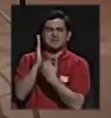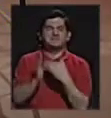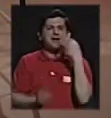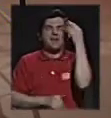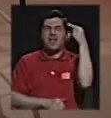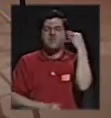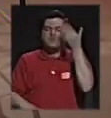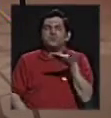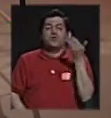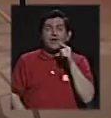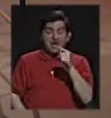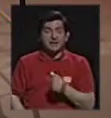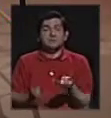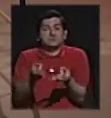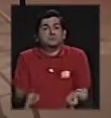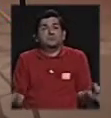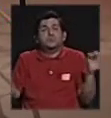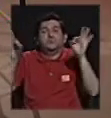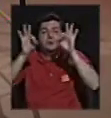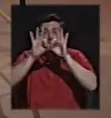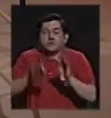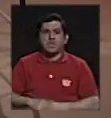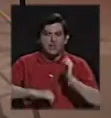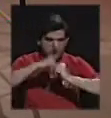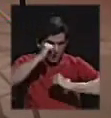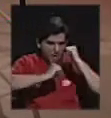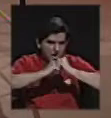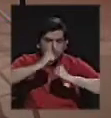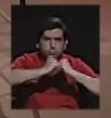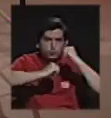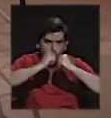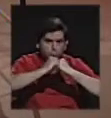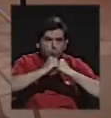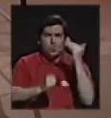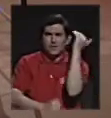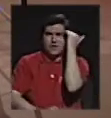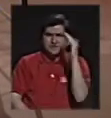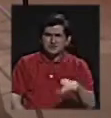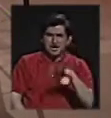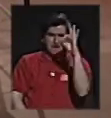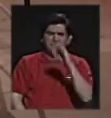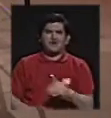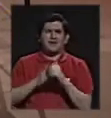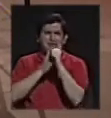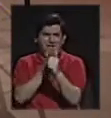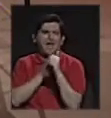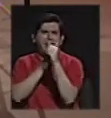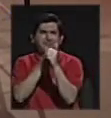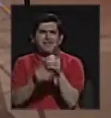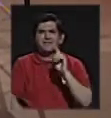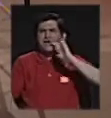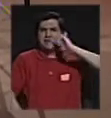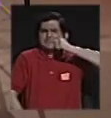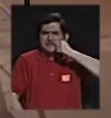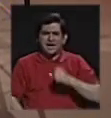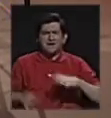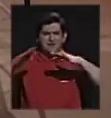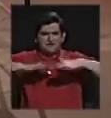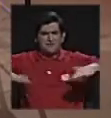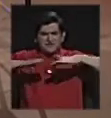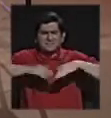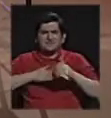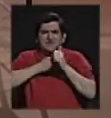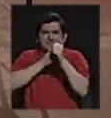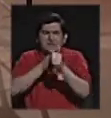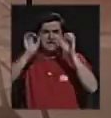gobierno. Eso es un elemento importante. Estructura, saber escoger a la dirigencia clave y dar espacio para que esa